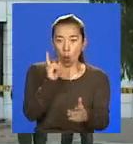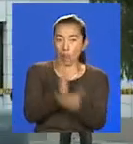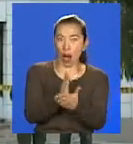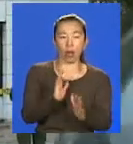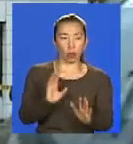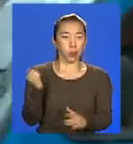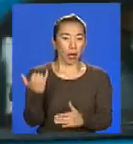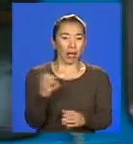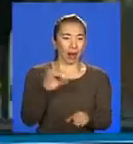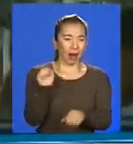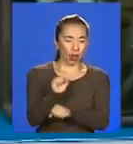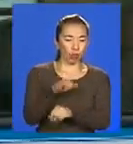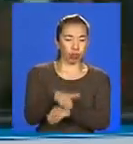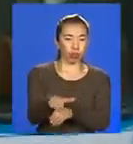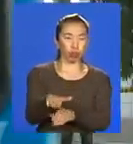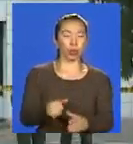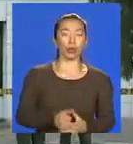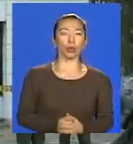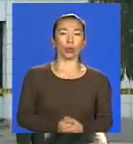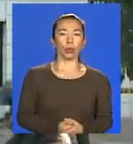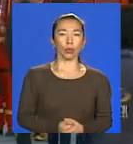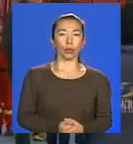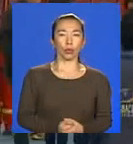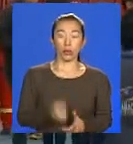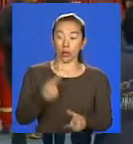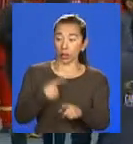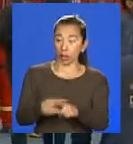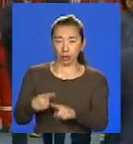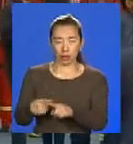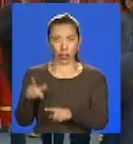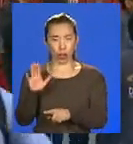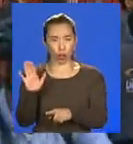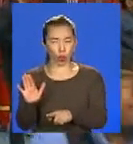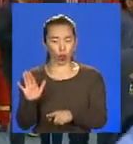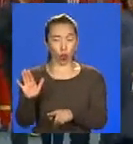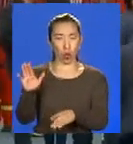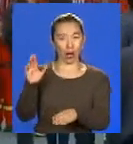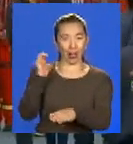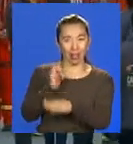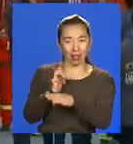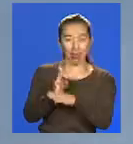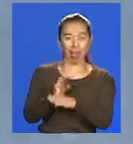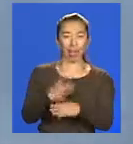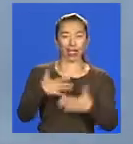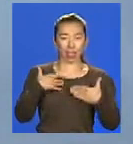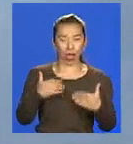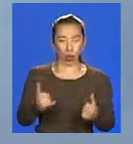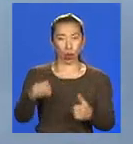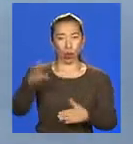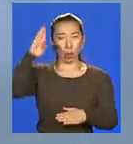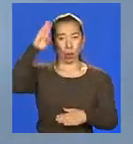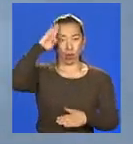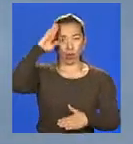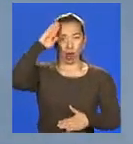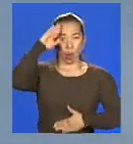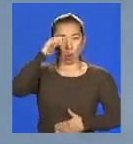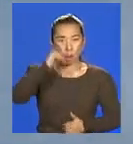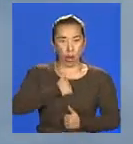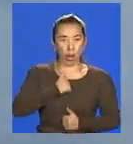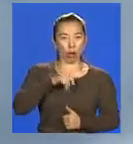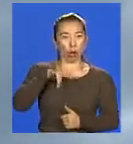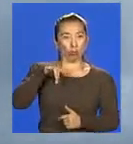varios carros. Muy pronto los organismos de seguridad, salud y asistencia como bomberos, ejército y policía por tierra y por